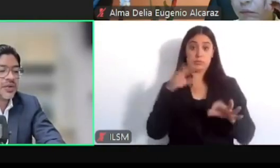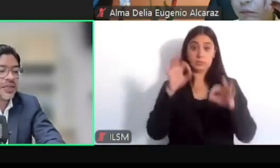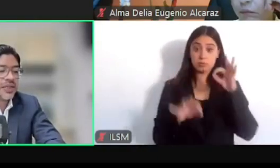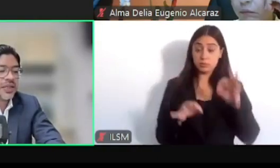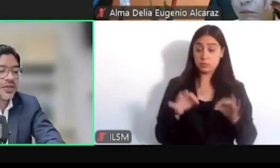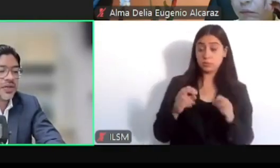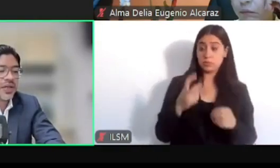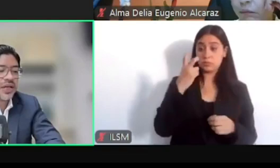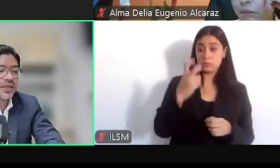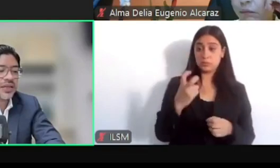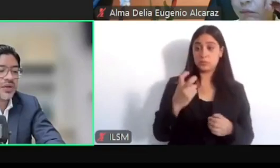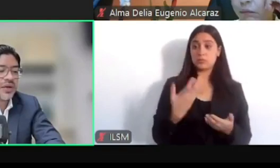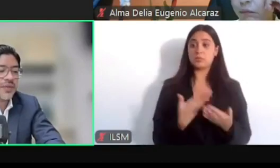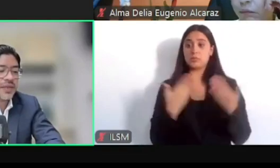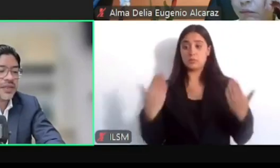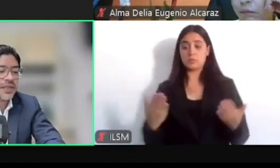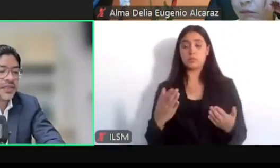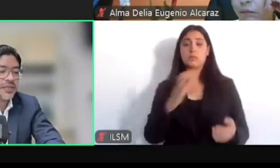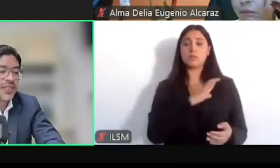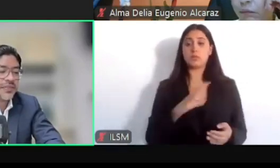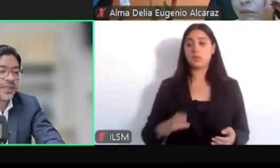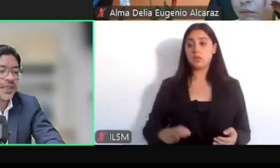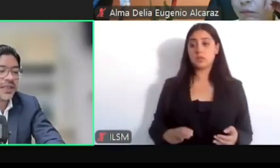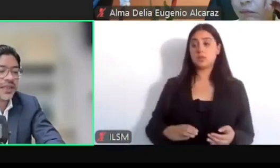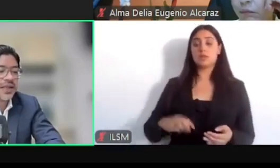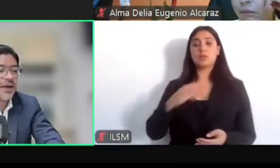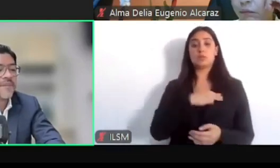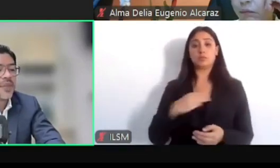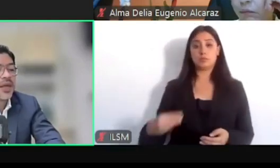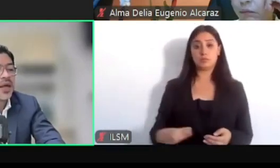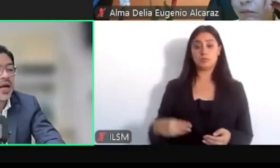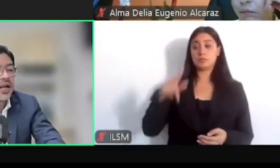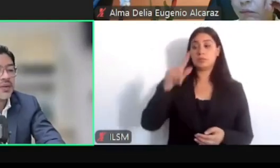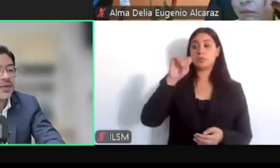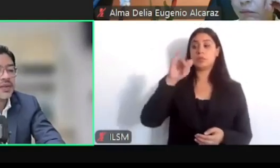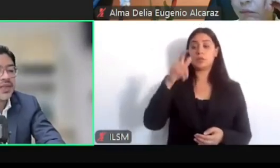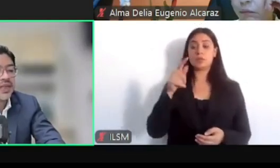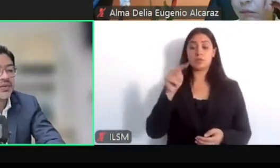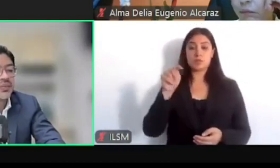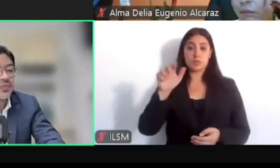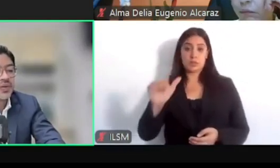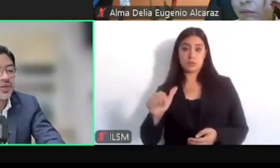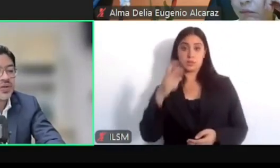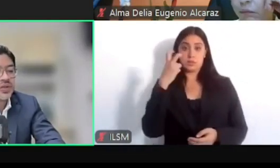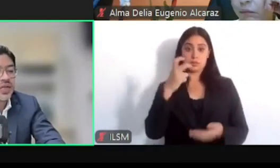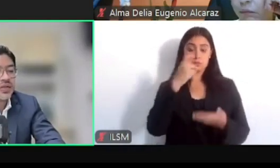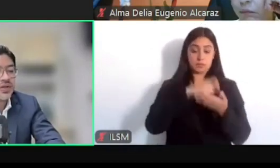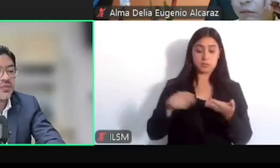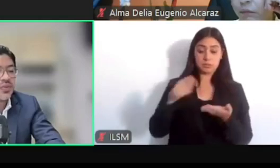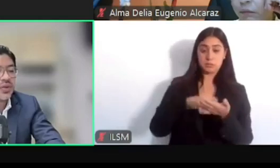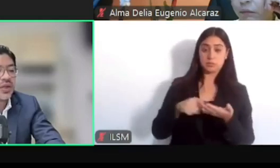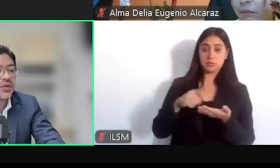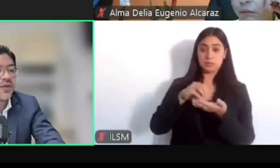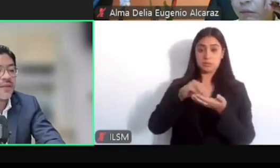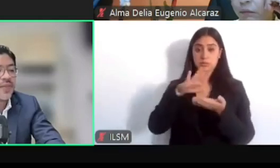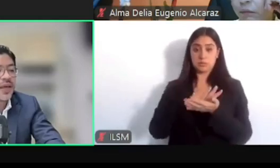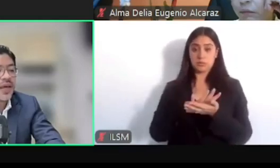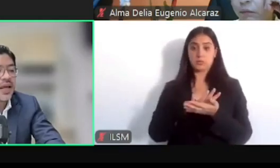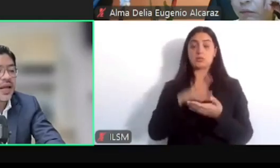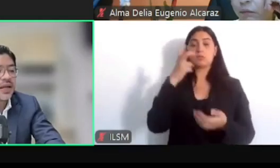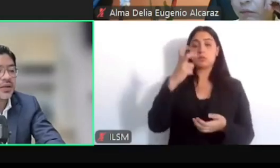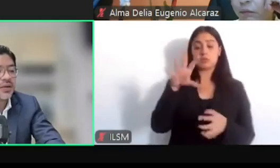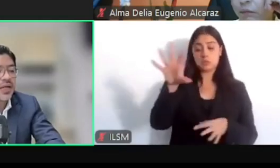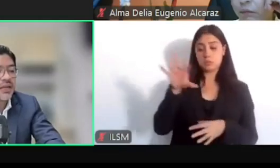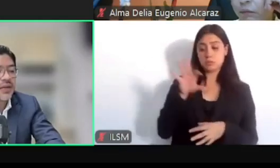proceso y designación de la candidatura de la presidencia municipal de tixla al haberse inscrito en el proceso de selección por tanto